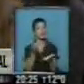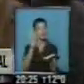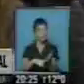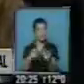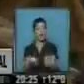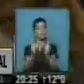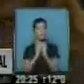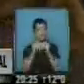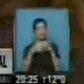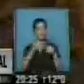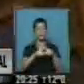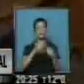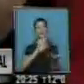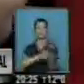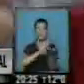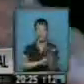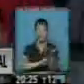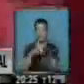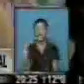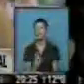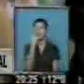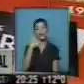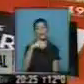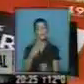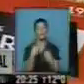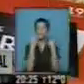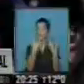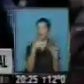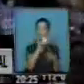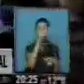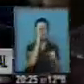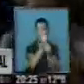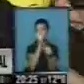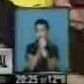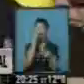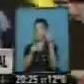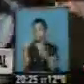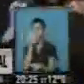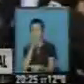al Frente de Izquierda, la única alternativa que va a estar del lado de las mujeres, los trabajadores y la juventud.